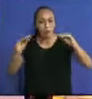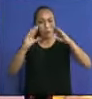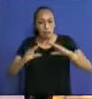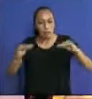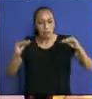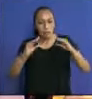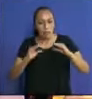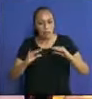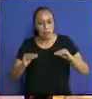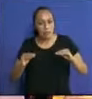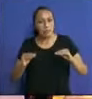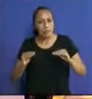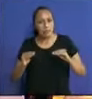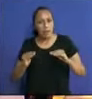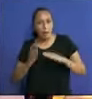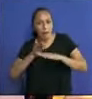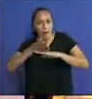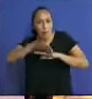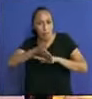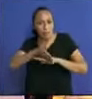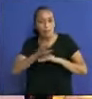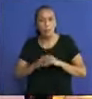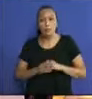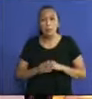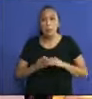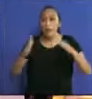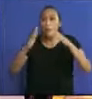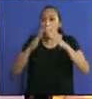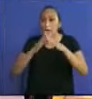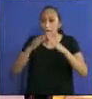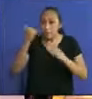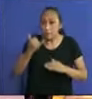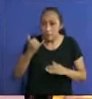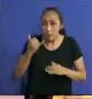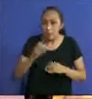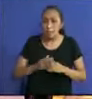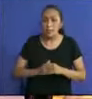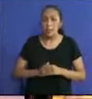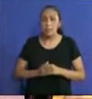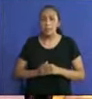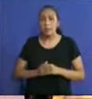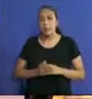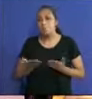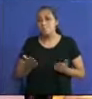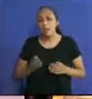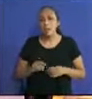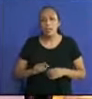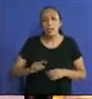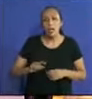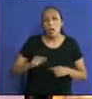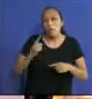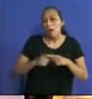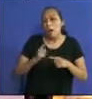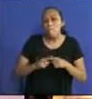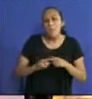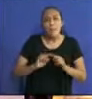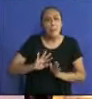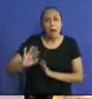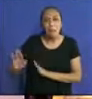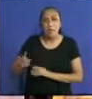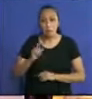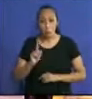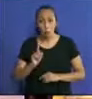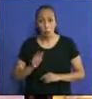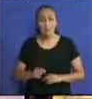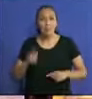de nuestra vida, que no sea solo una fiesta externa, sino también que sea una gracia